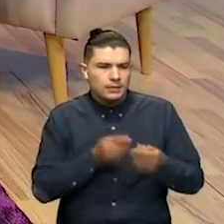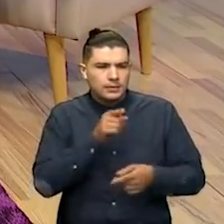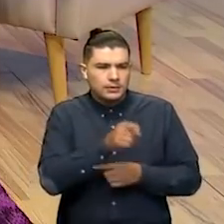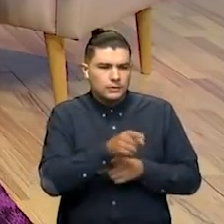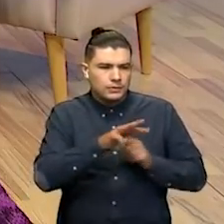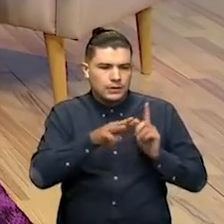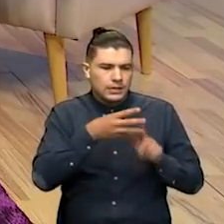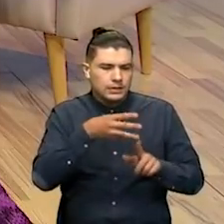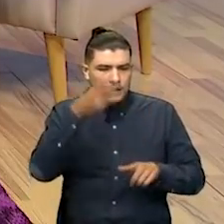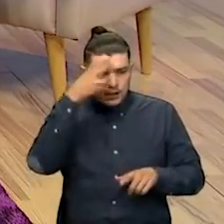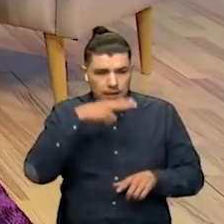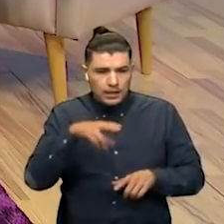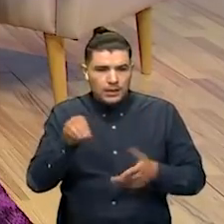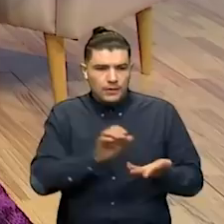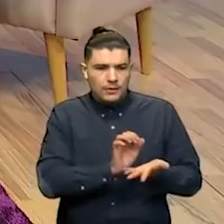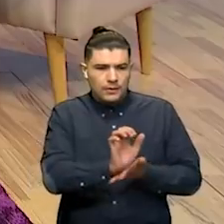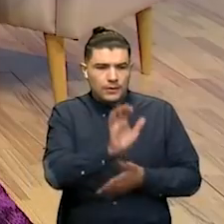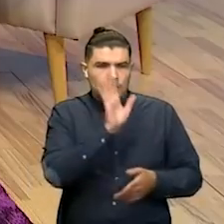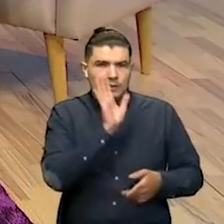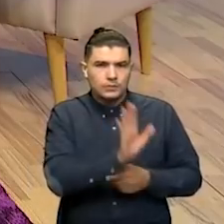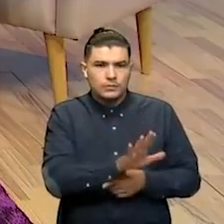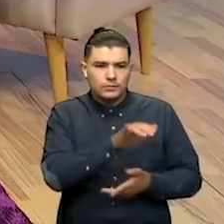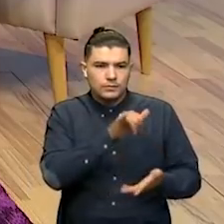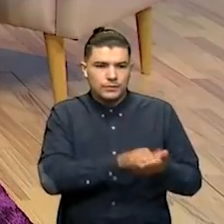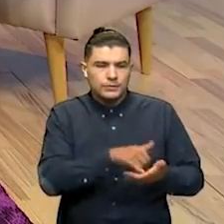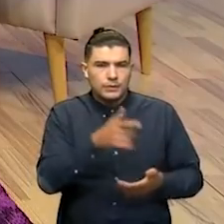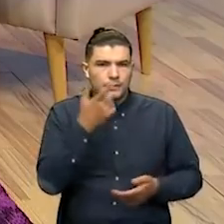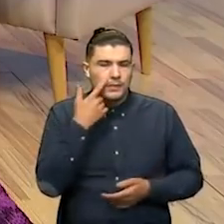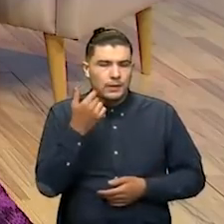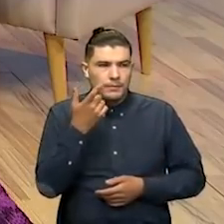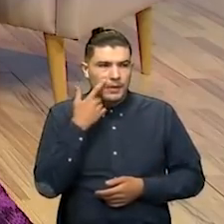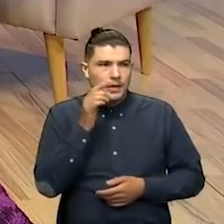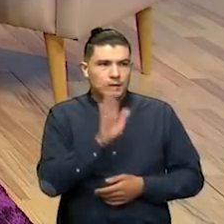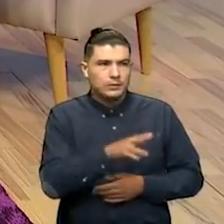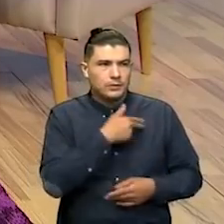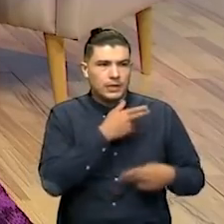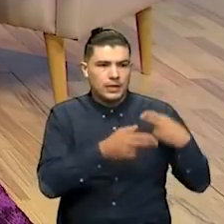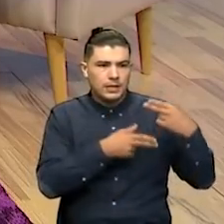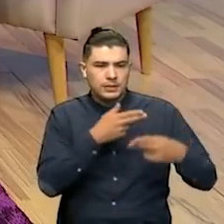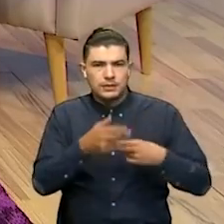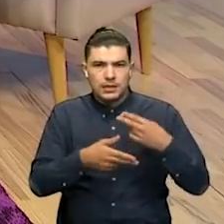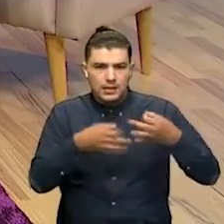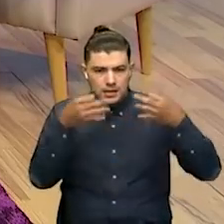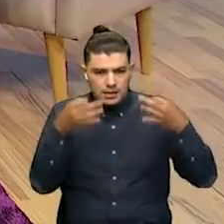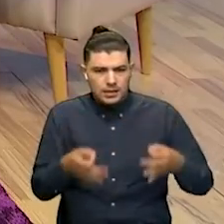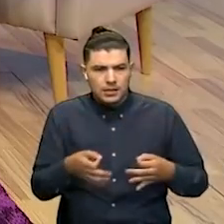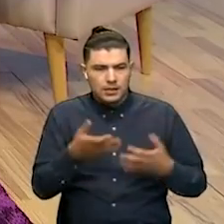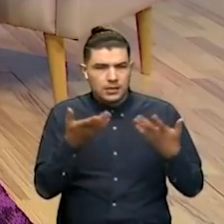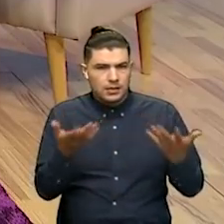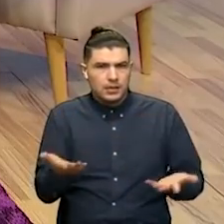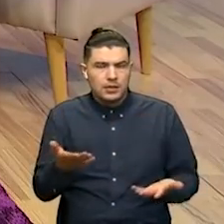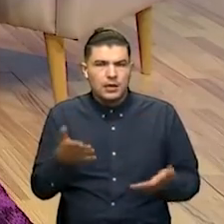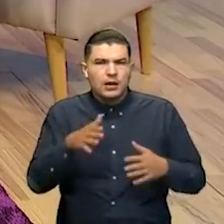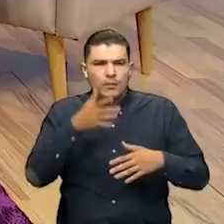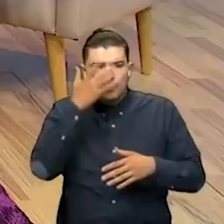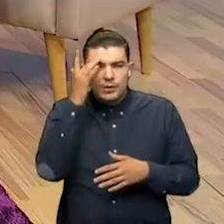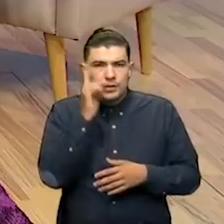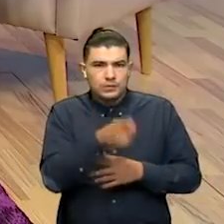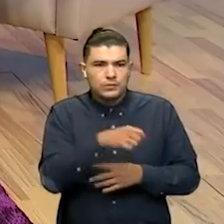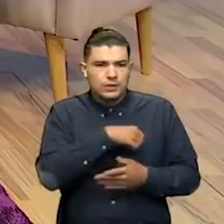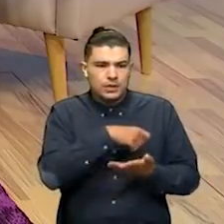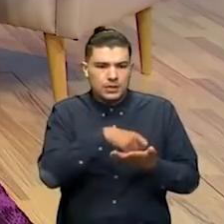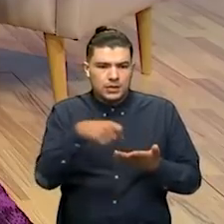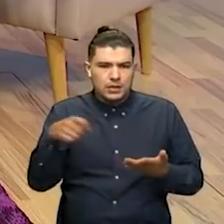que fue excluido por parte de su padre de la herencia que le corresponde mediante el contrato